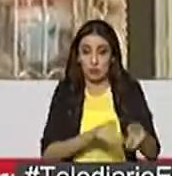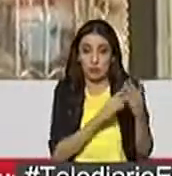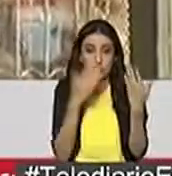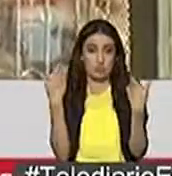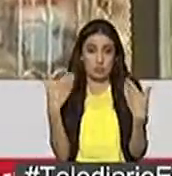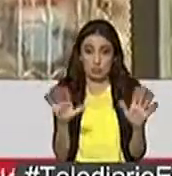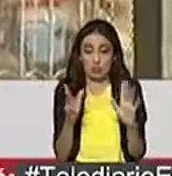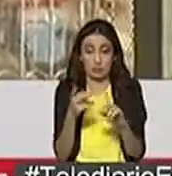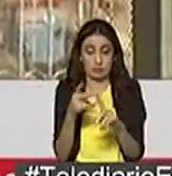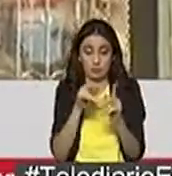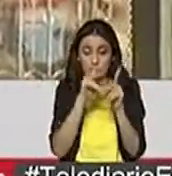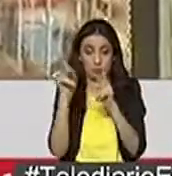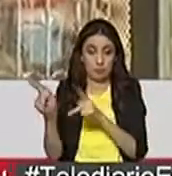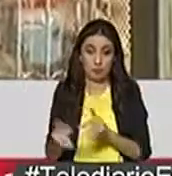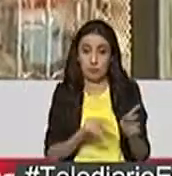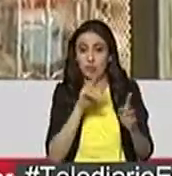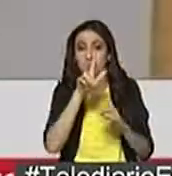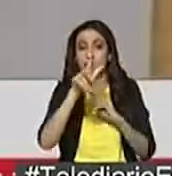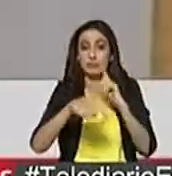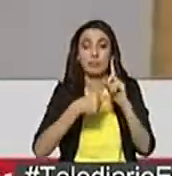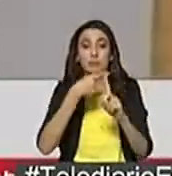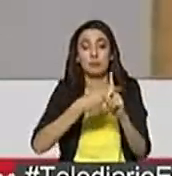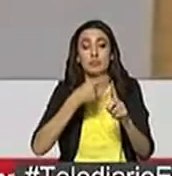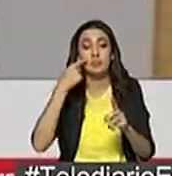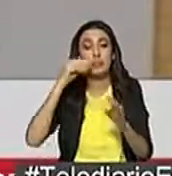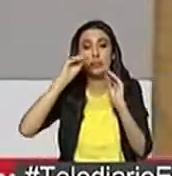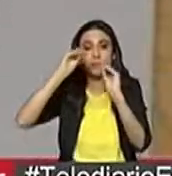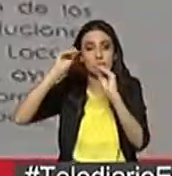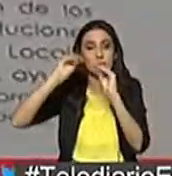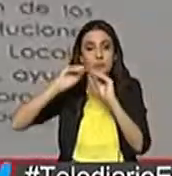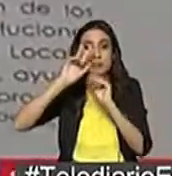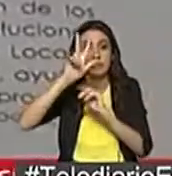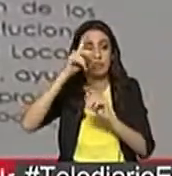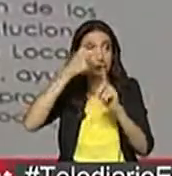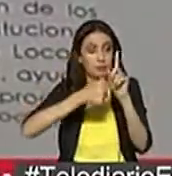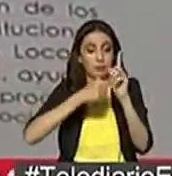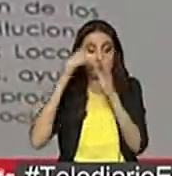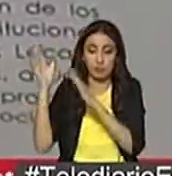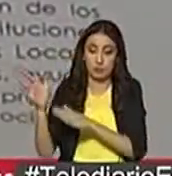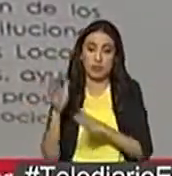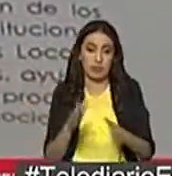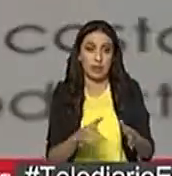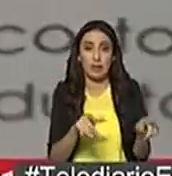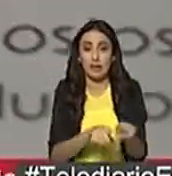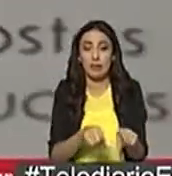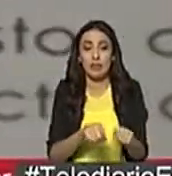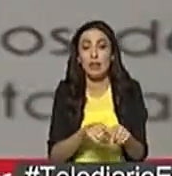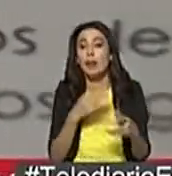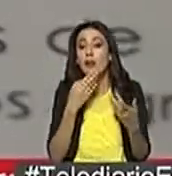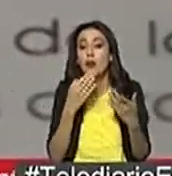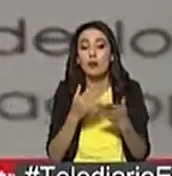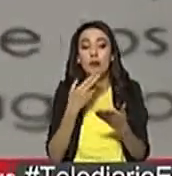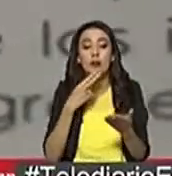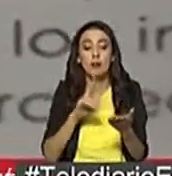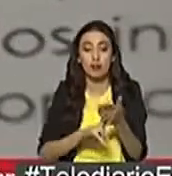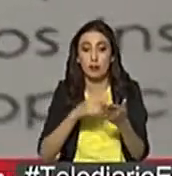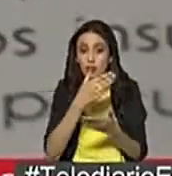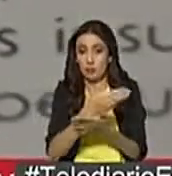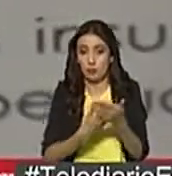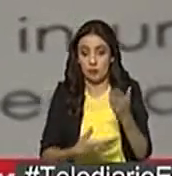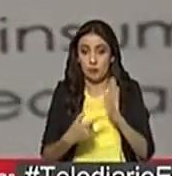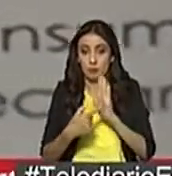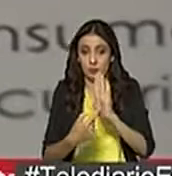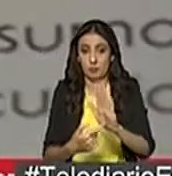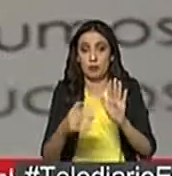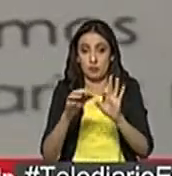primer trimestre del año que viene esté listo. Estos son parte de los 10 planteamientos que se contemplan en el manifiesto que presentarán a la